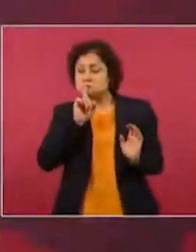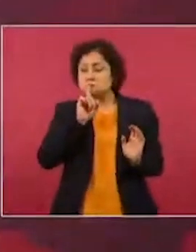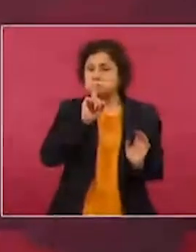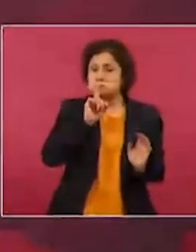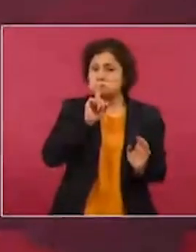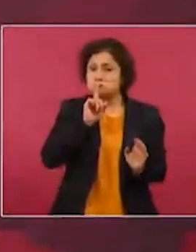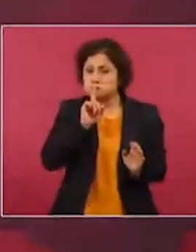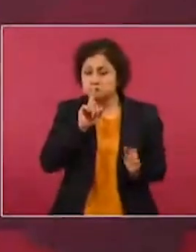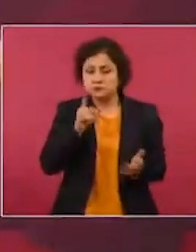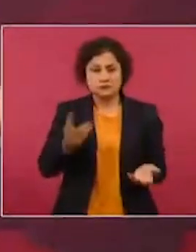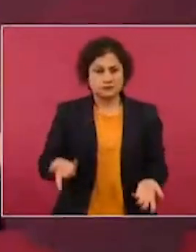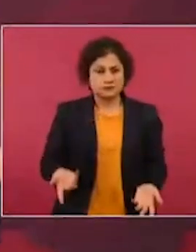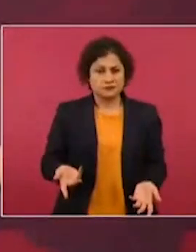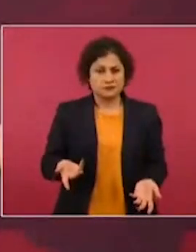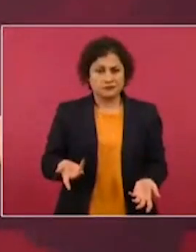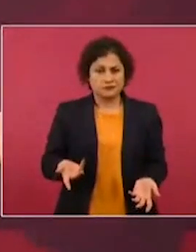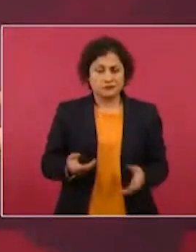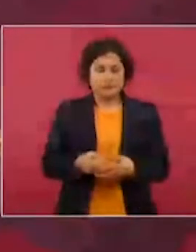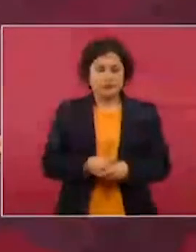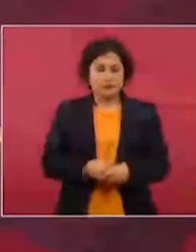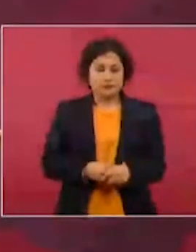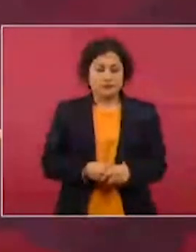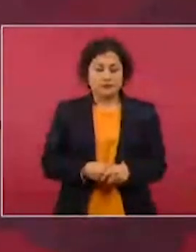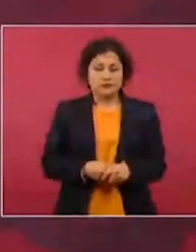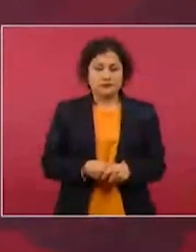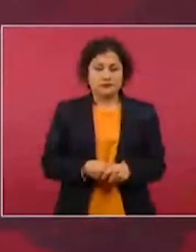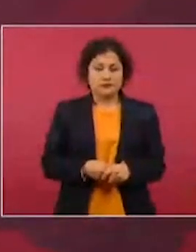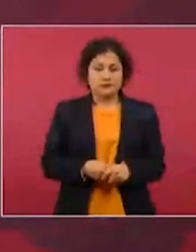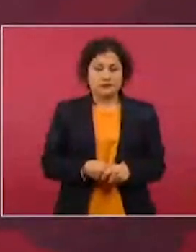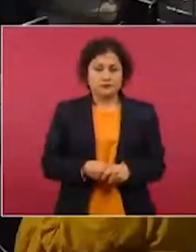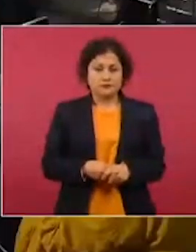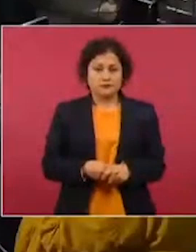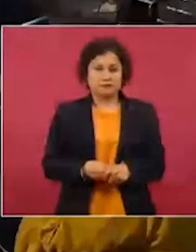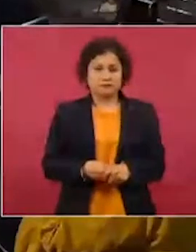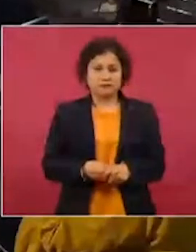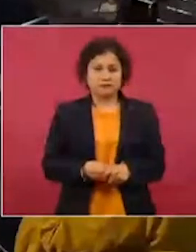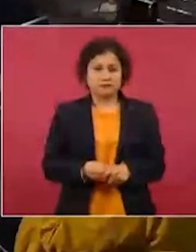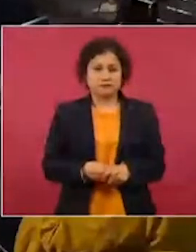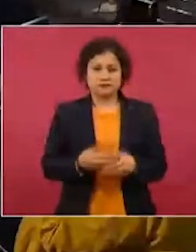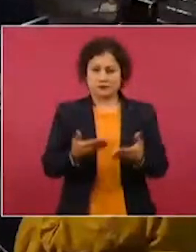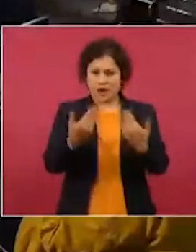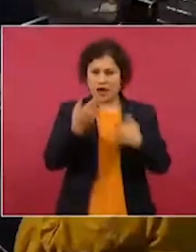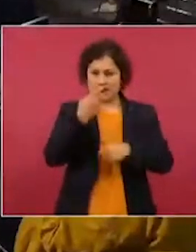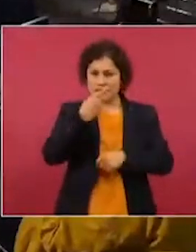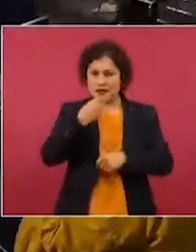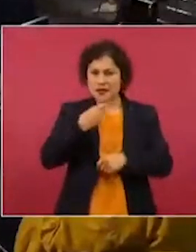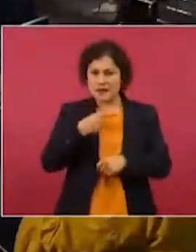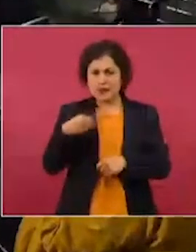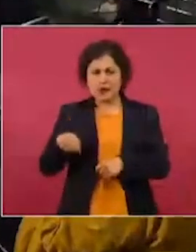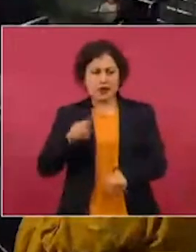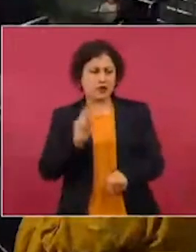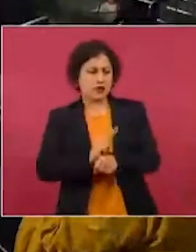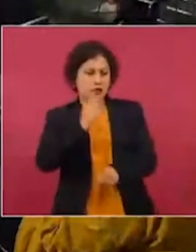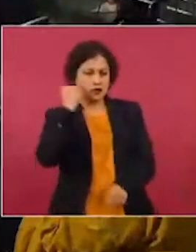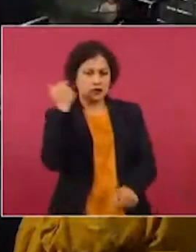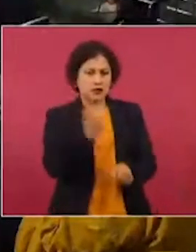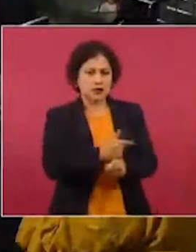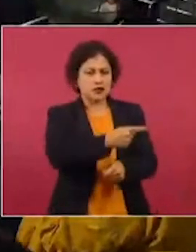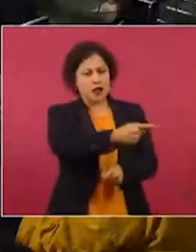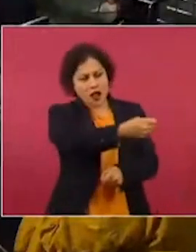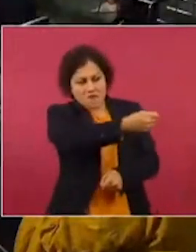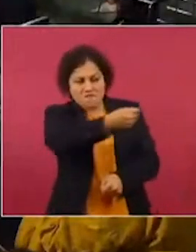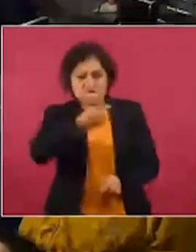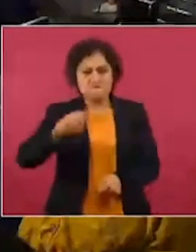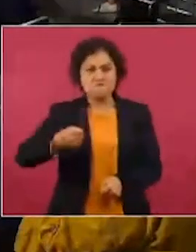también el fortalecimiento del salario de los trabajadores hay que tomar en cuenta que el presidente dice pues bueno en diciembre tenemos